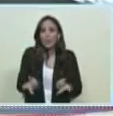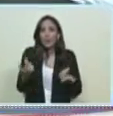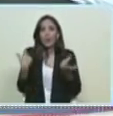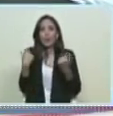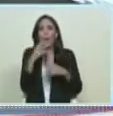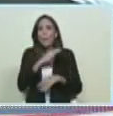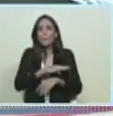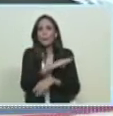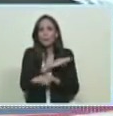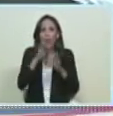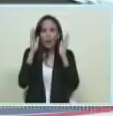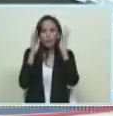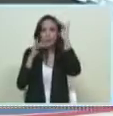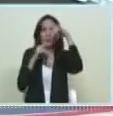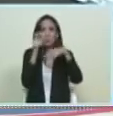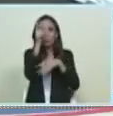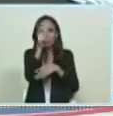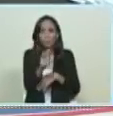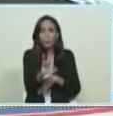Es una misión